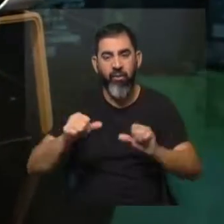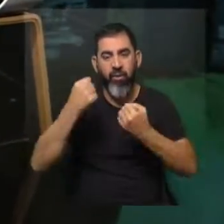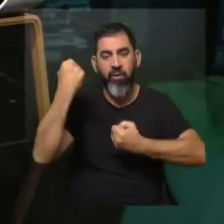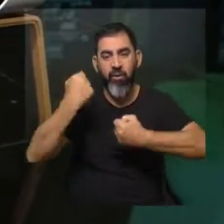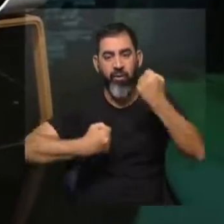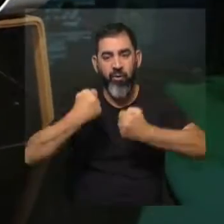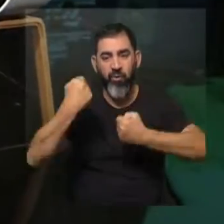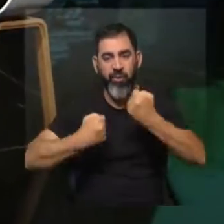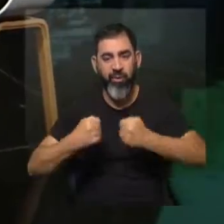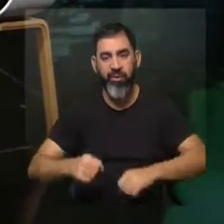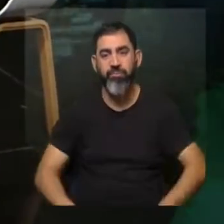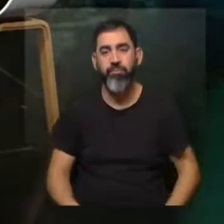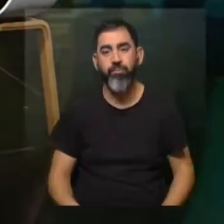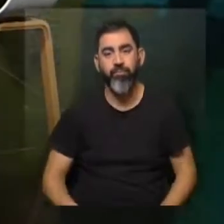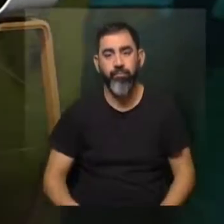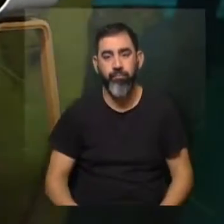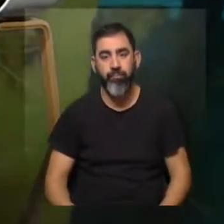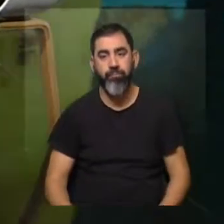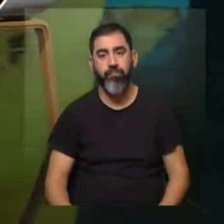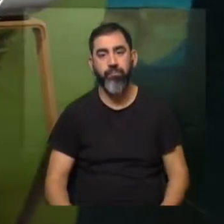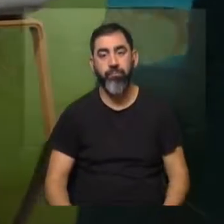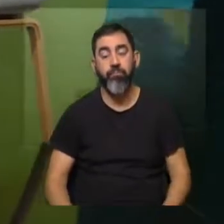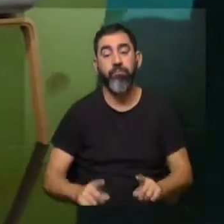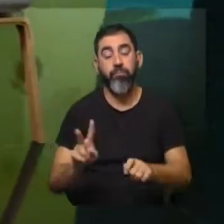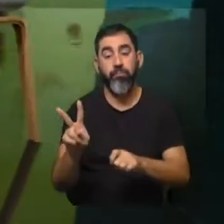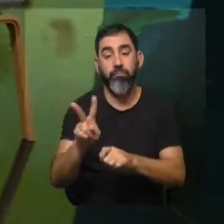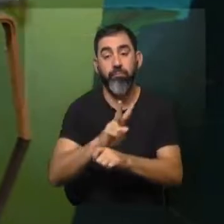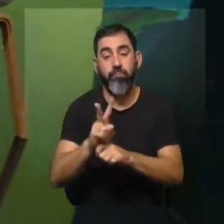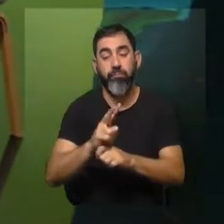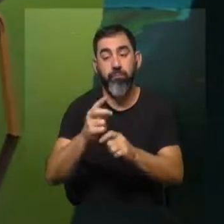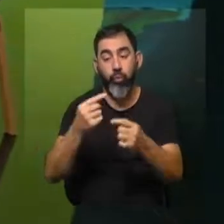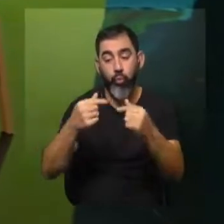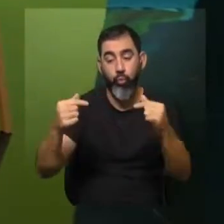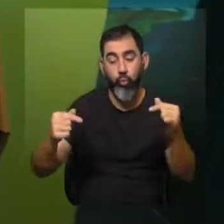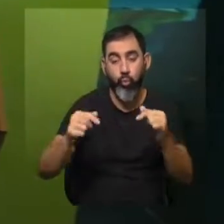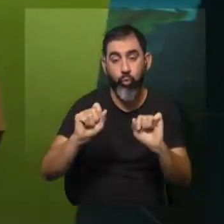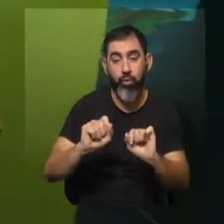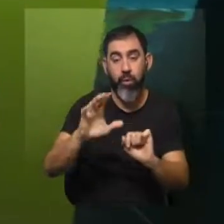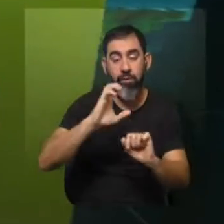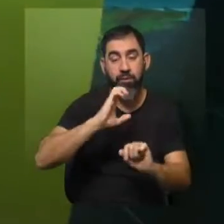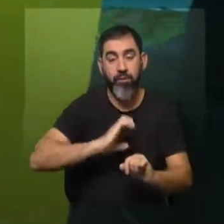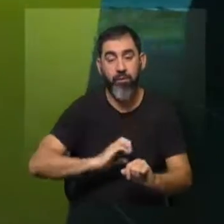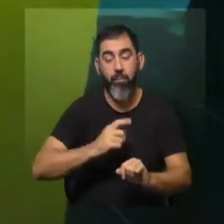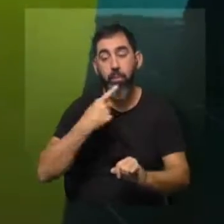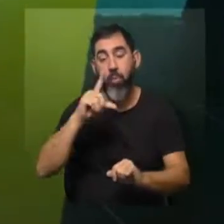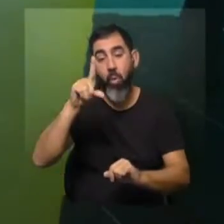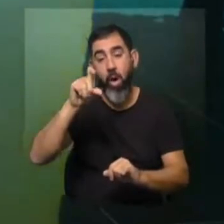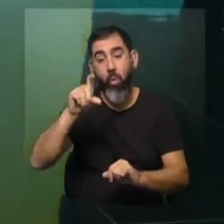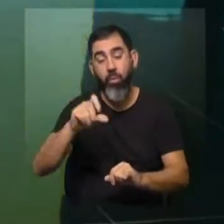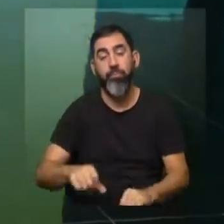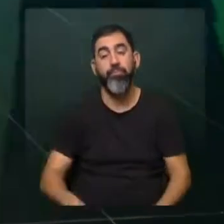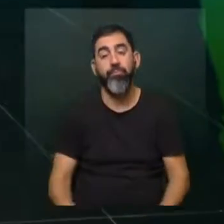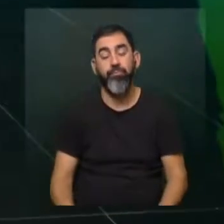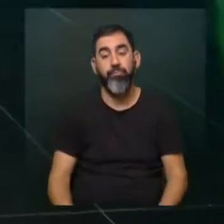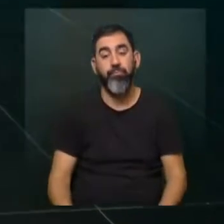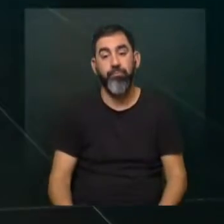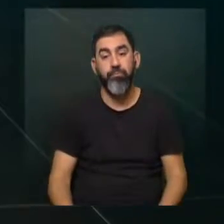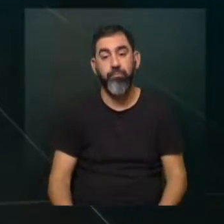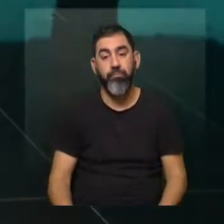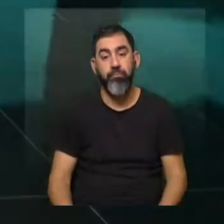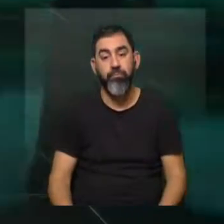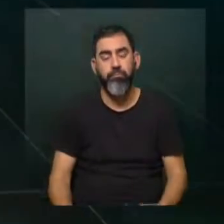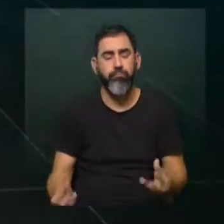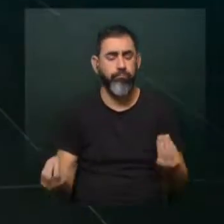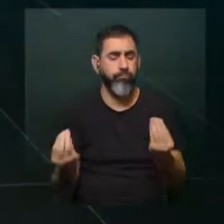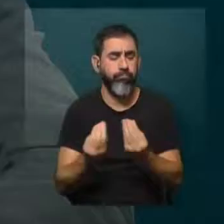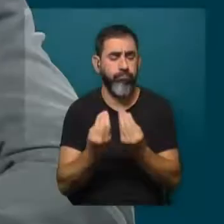industria, permite también monitorear sustancias y caracterizarlas, por ejemplo el agua, y bueno, una